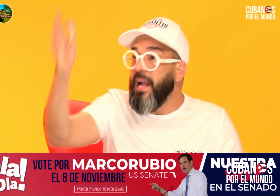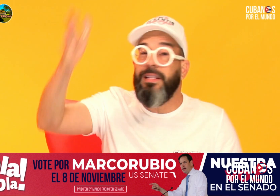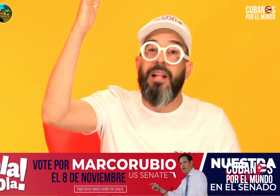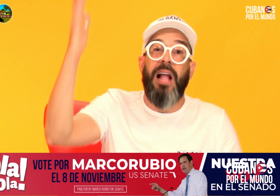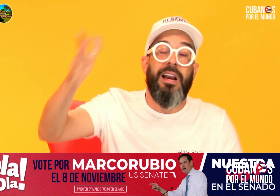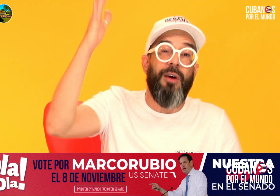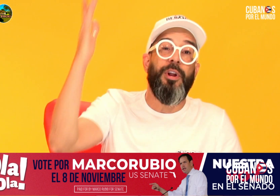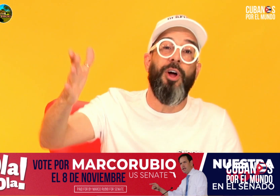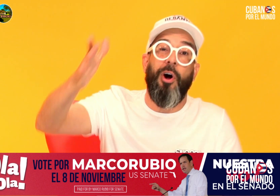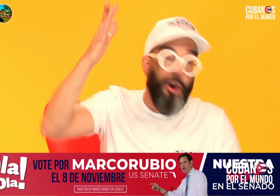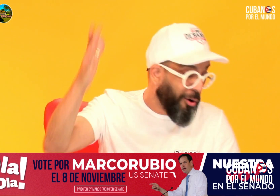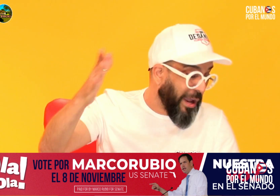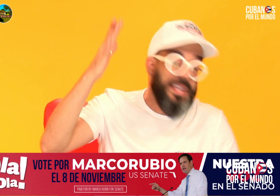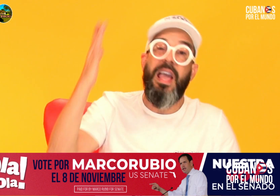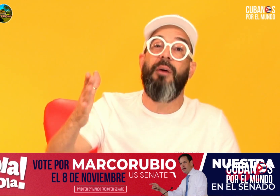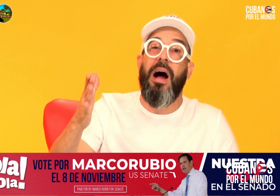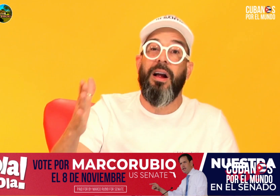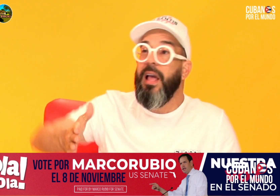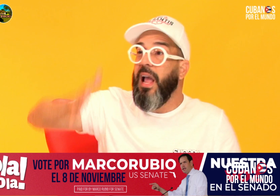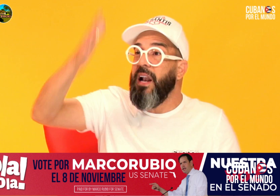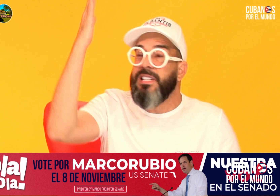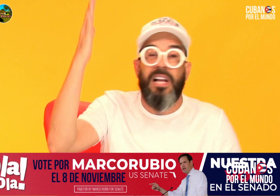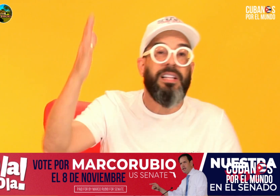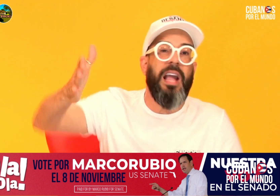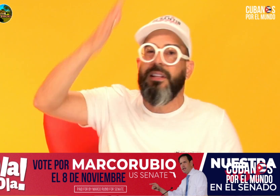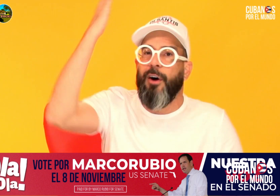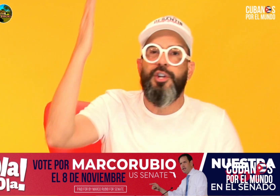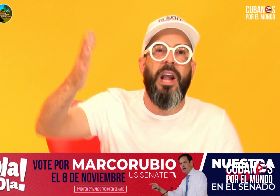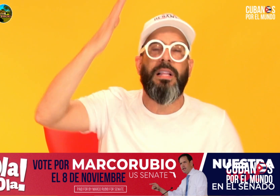Esta gente están reunidos con los que llevan el